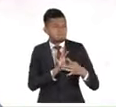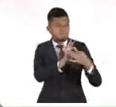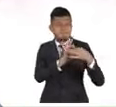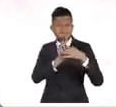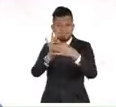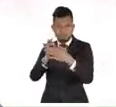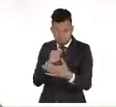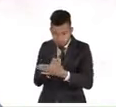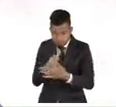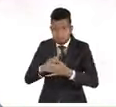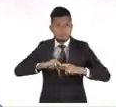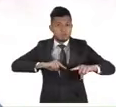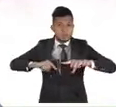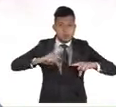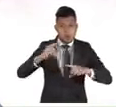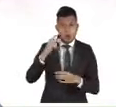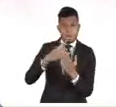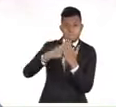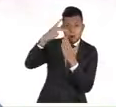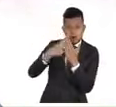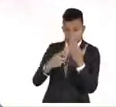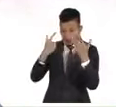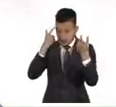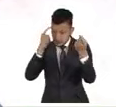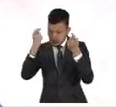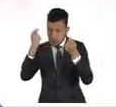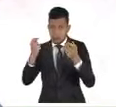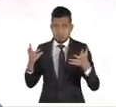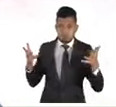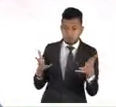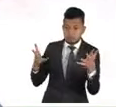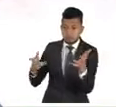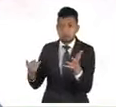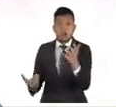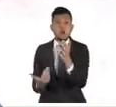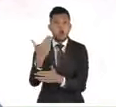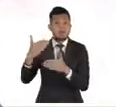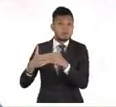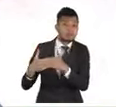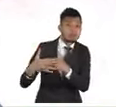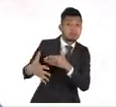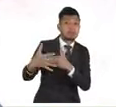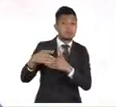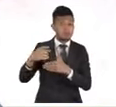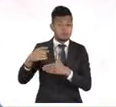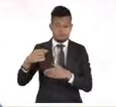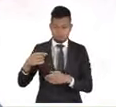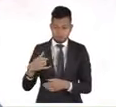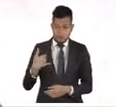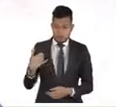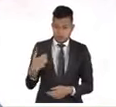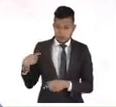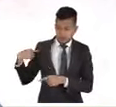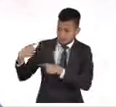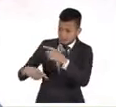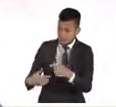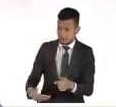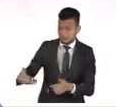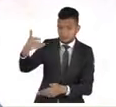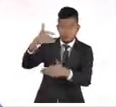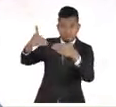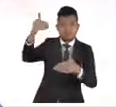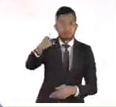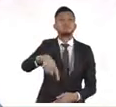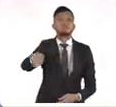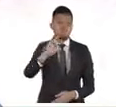proyectos estratégicos que nos permitan que las nuevas generaciones realmente puedan vivir en espacios